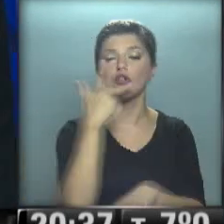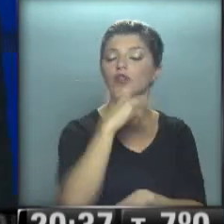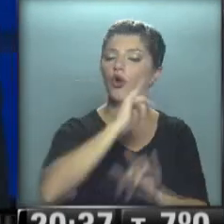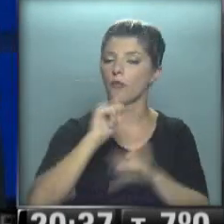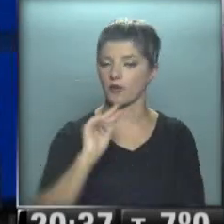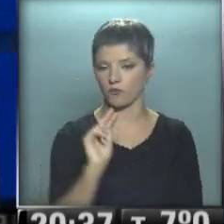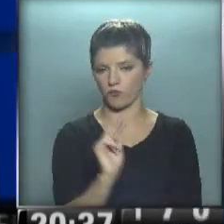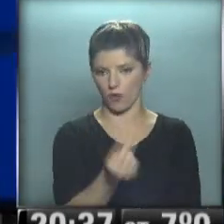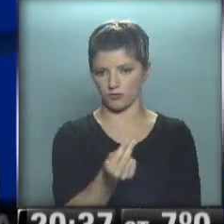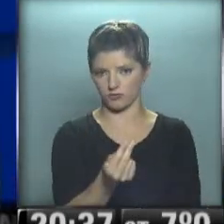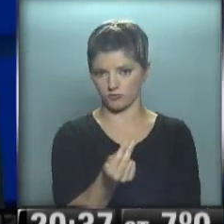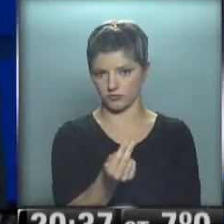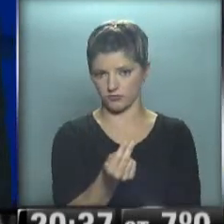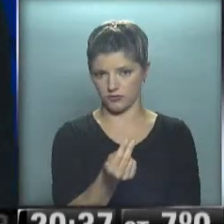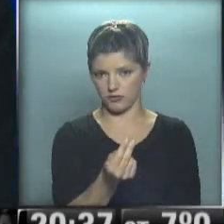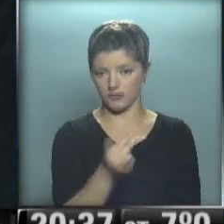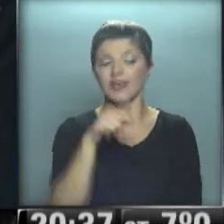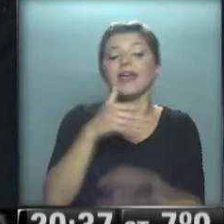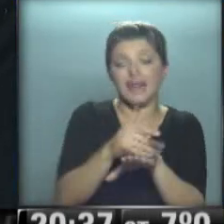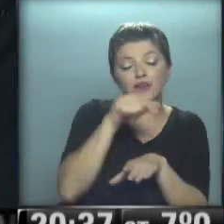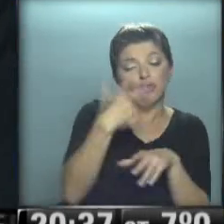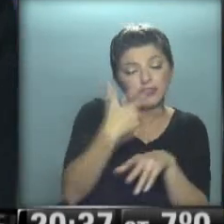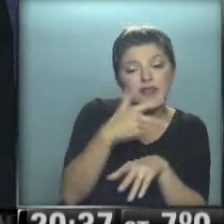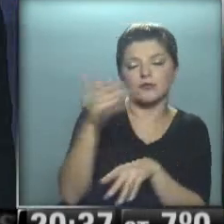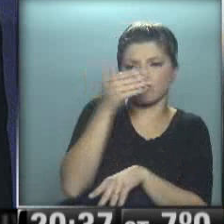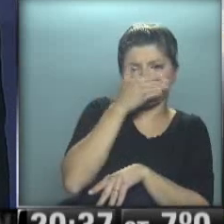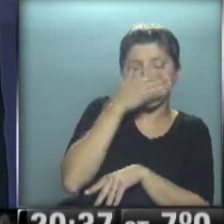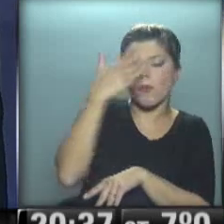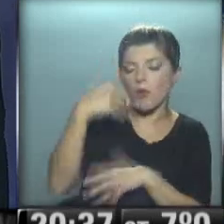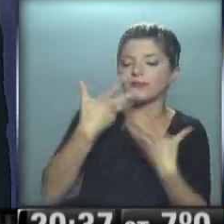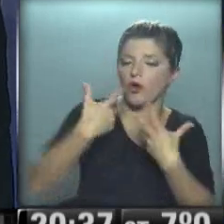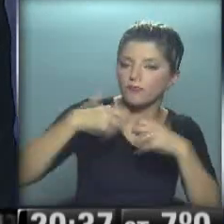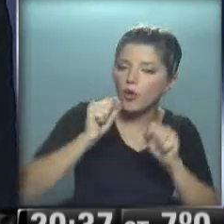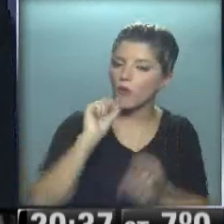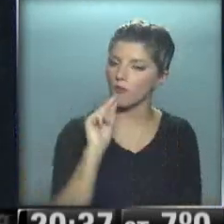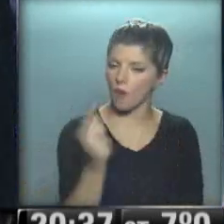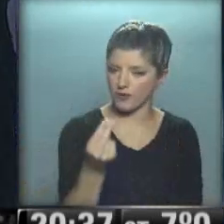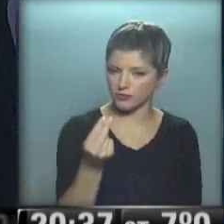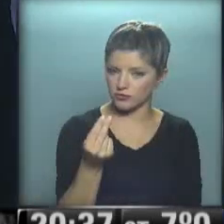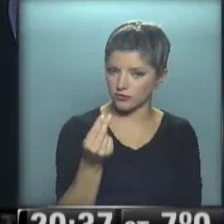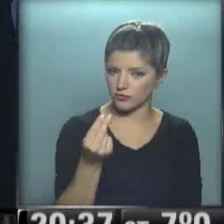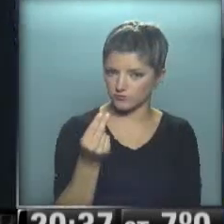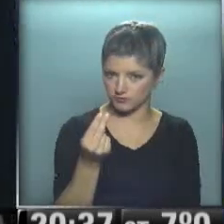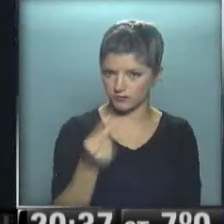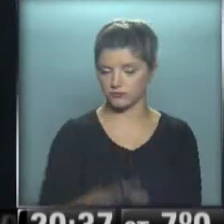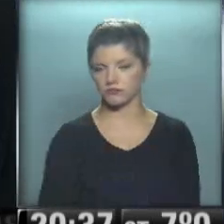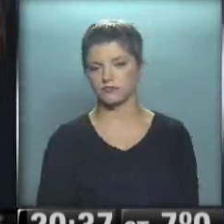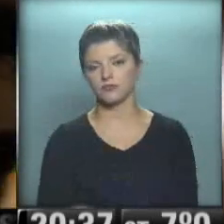jóvenes israelíes que fueron secuestrados, encontrados muertos, cuyos cadáveres aparecieron en